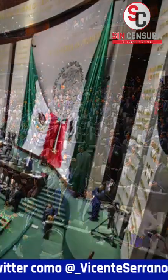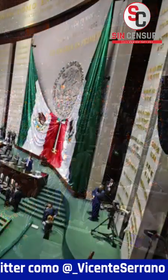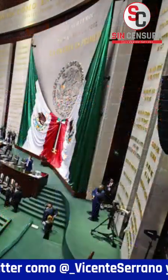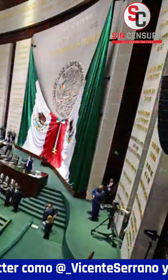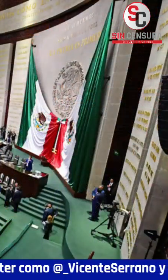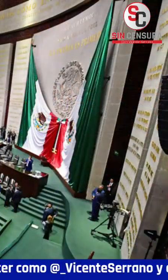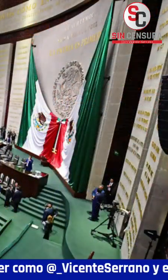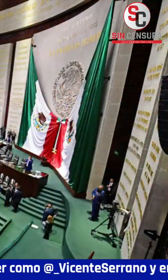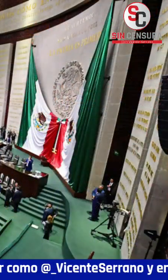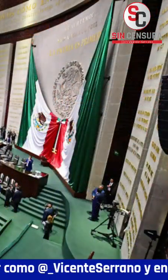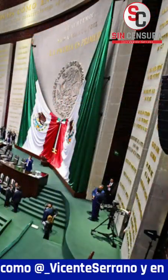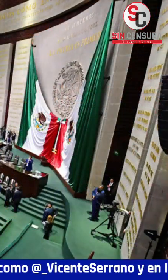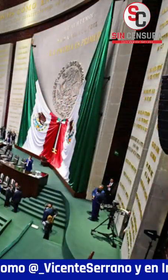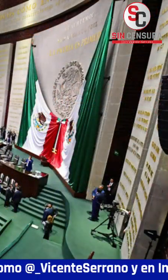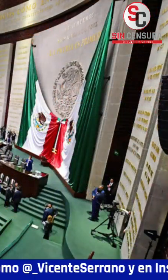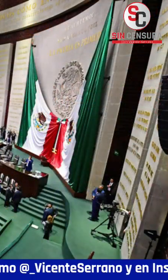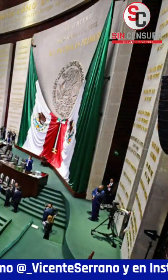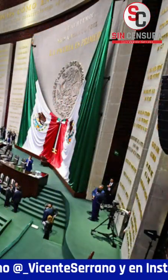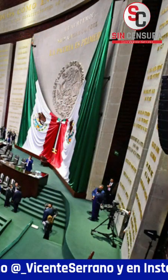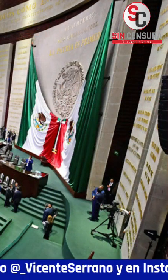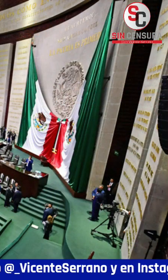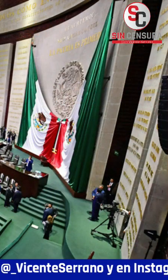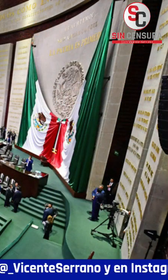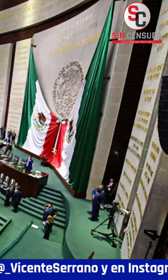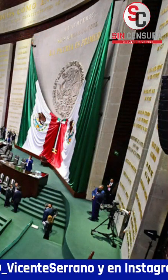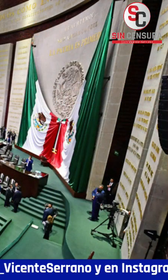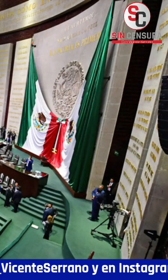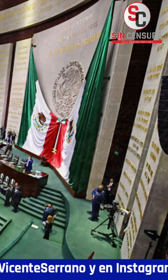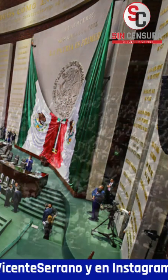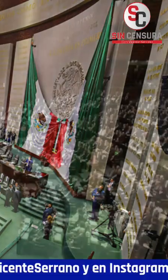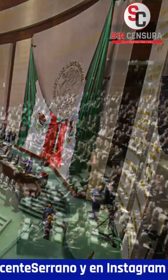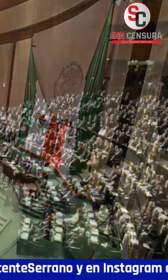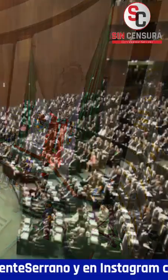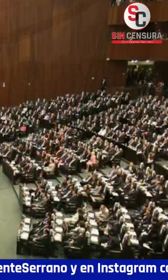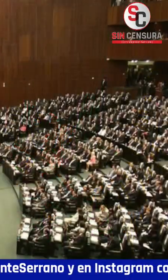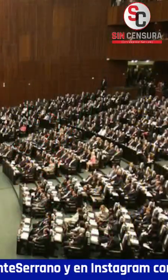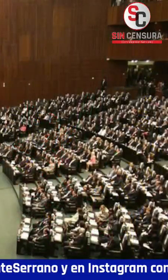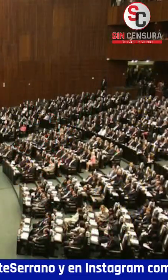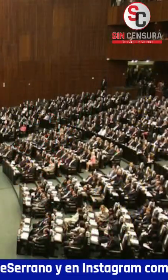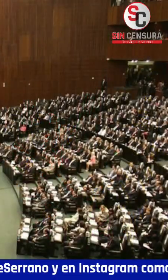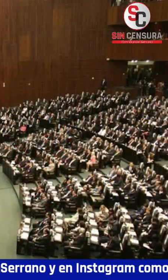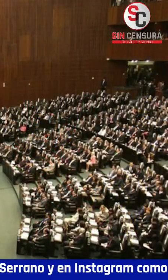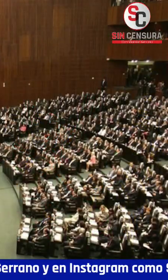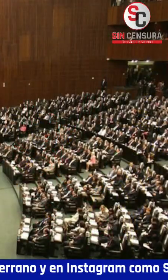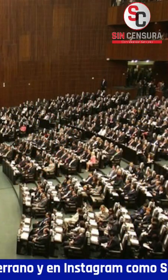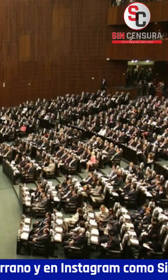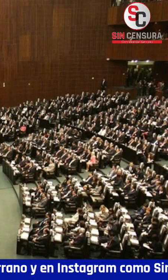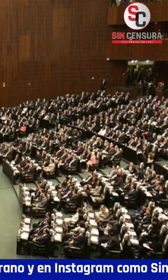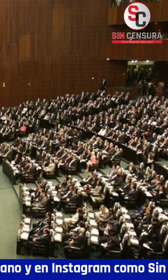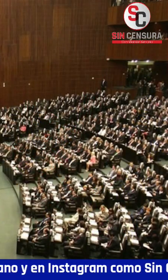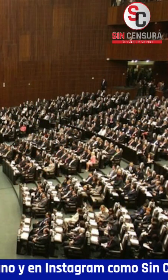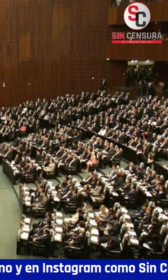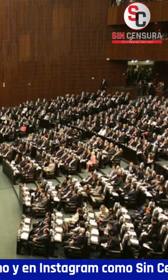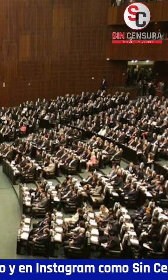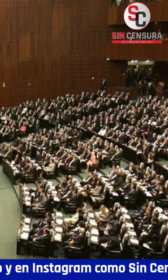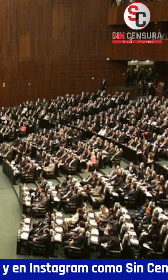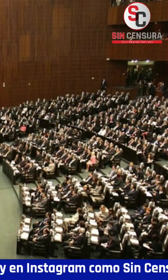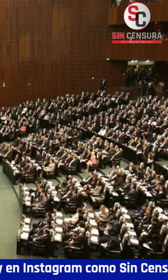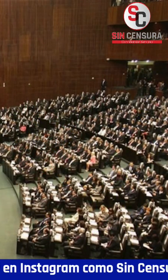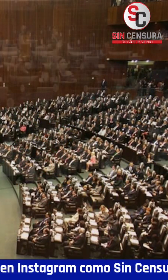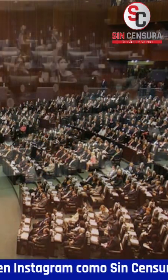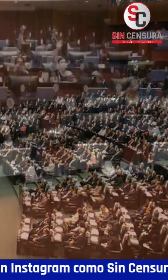excepción se realiza una modificación sustancial a las reglas de comunicación política en revocación de mandato, lo cual